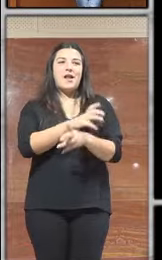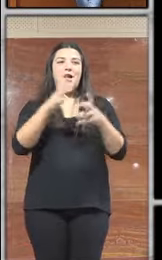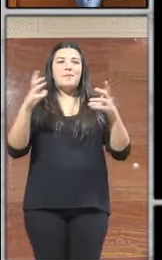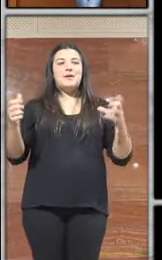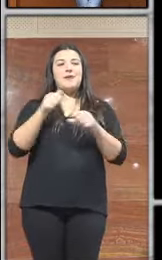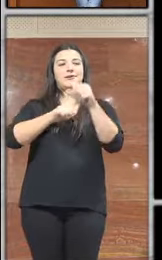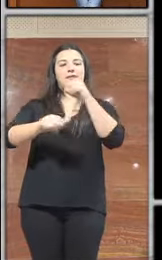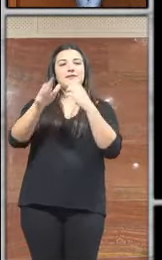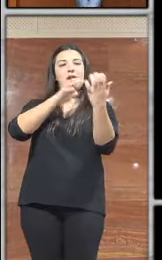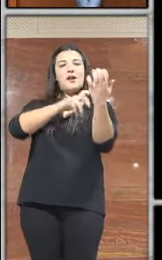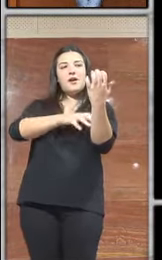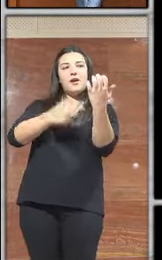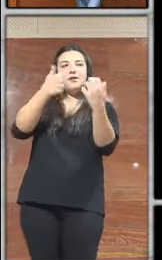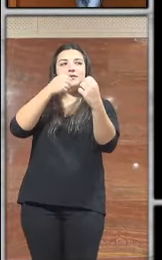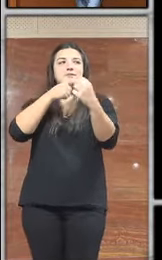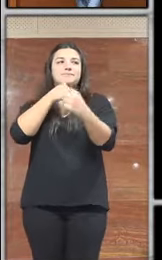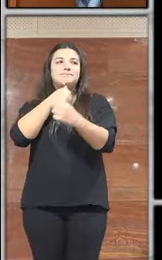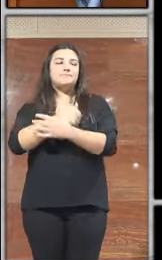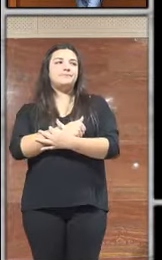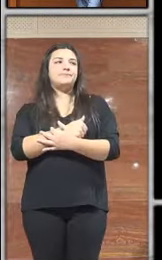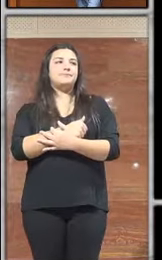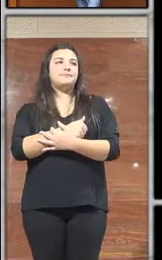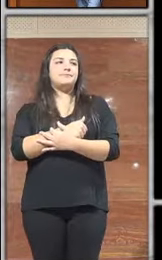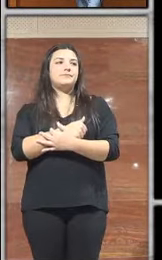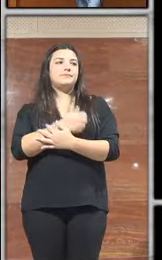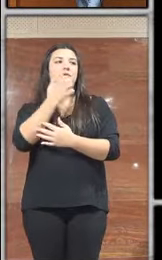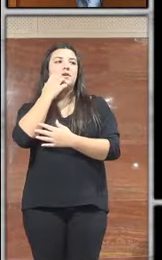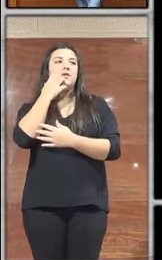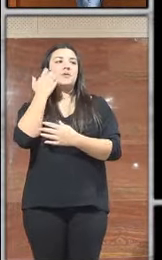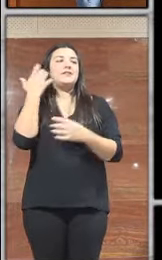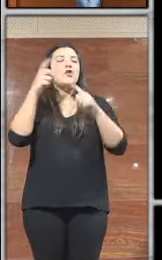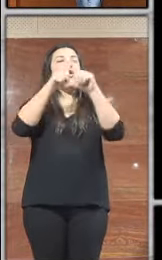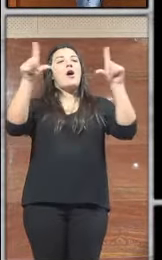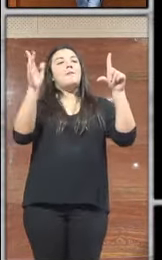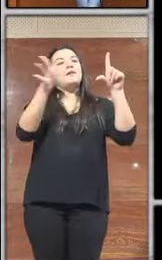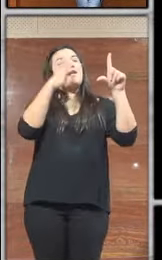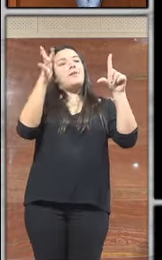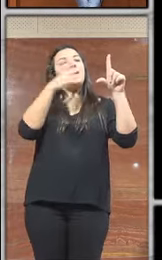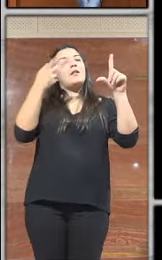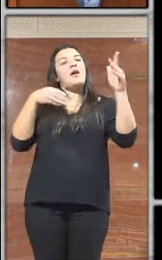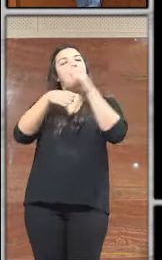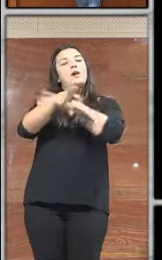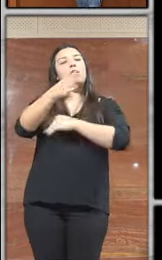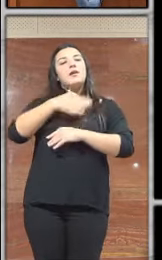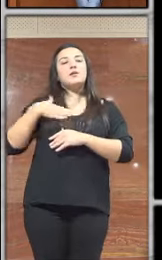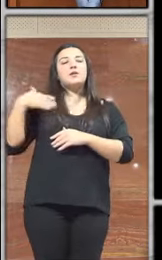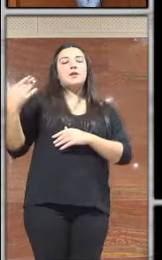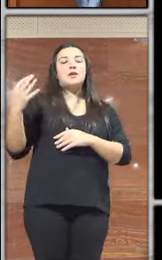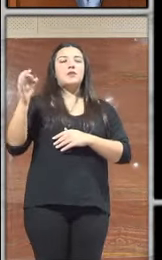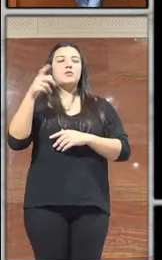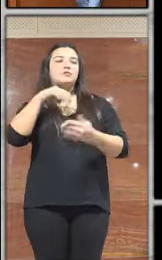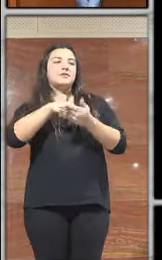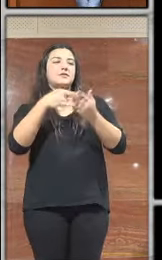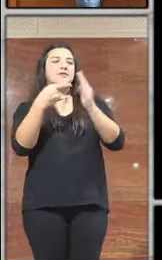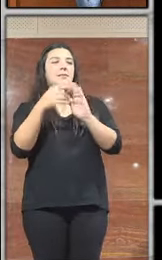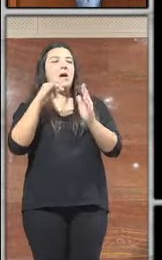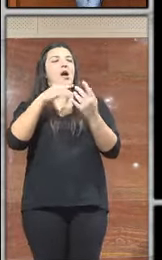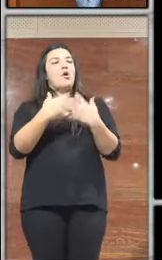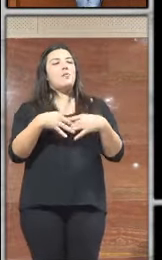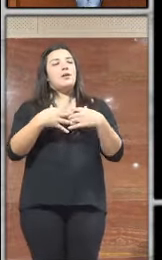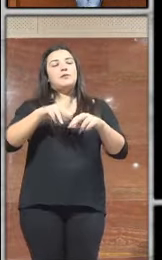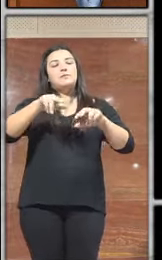fuera como cuando accedo a mi móvil, a mi tableta, pues en lugar de entrar directamente a un sistema operativo que no está pensado para mí, pues algo